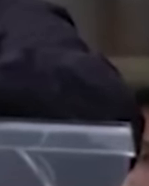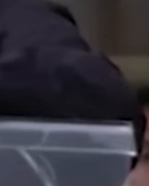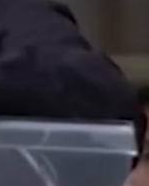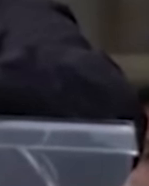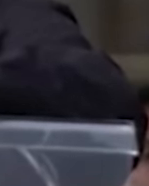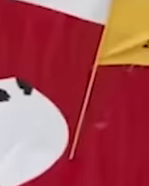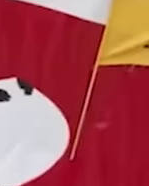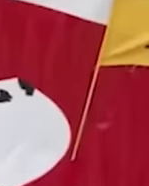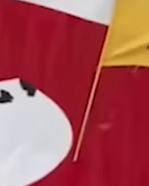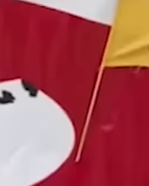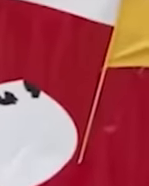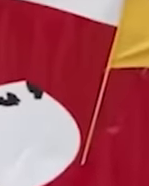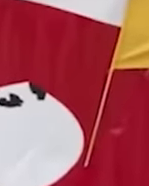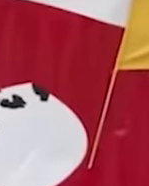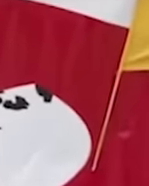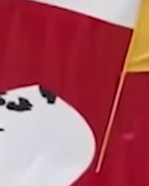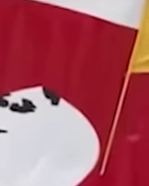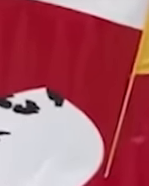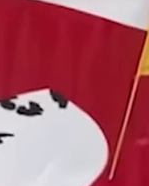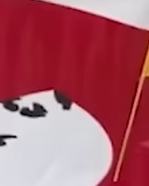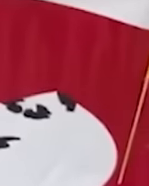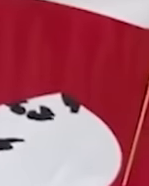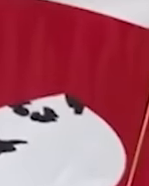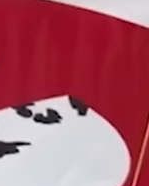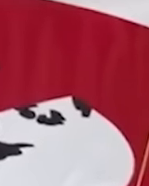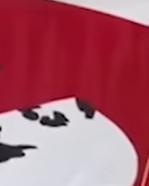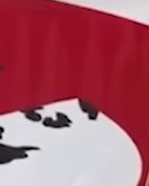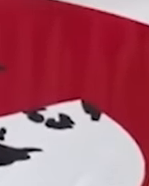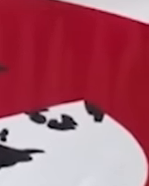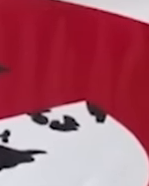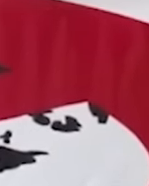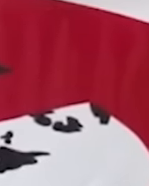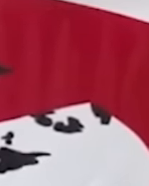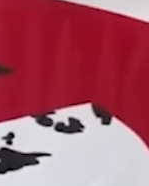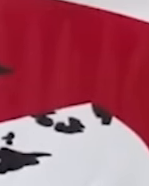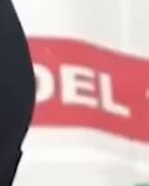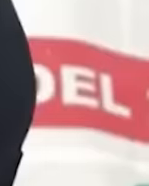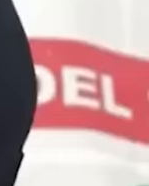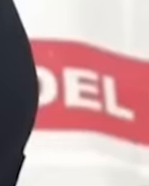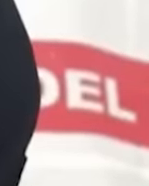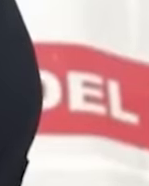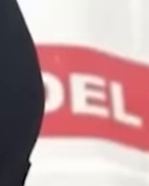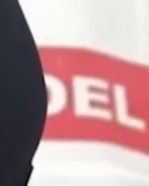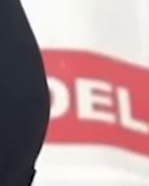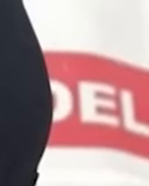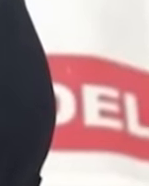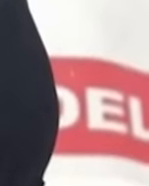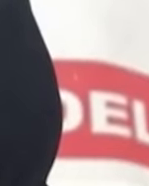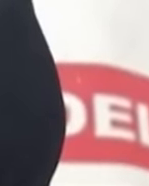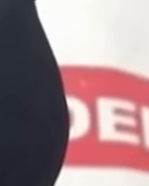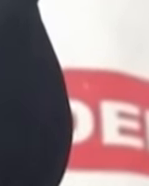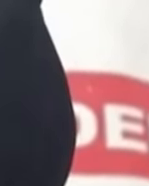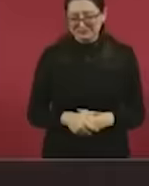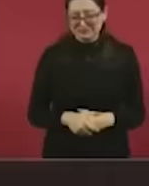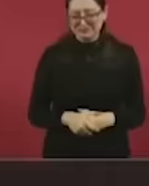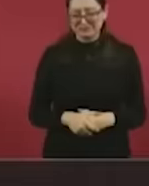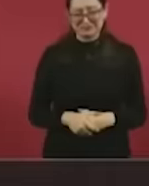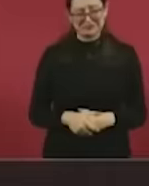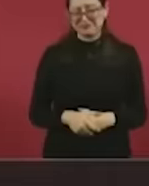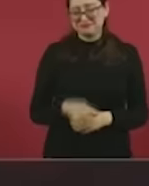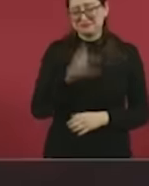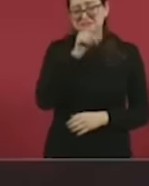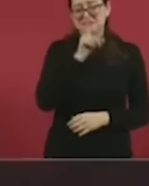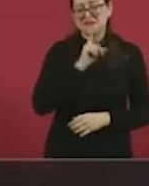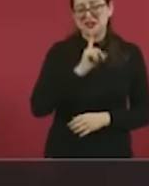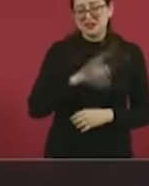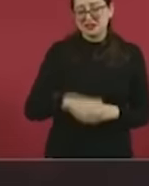causado mucho daño especialmente ahora que nosotros aquí en los Estados Unidos estamos enfrentando